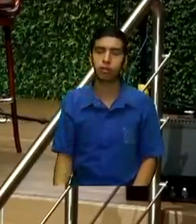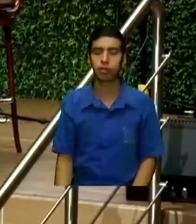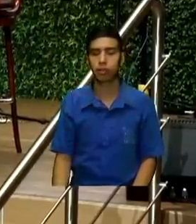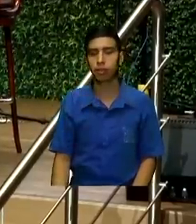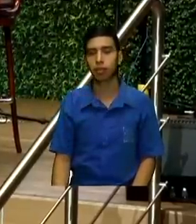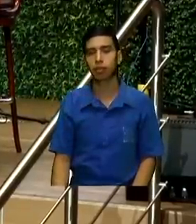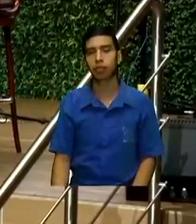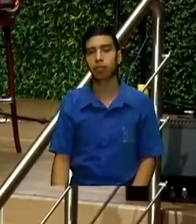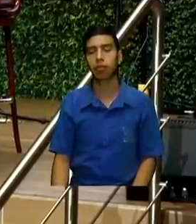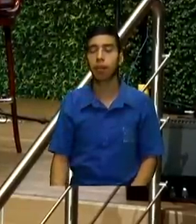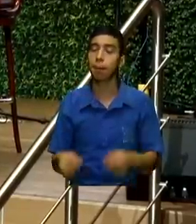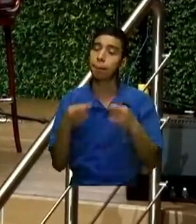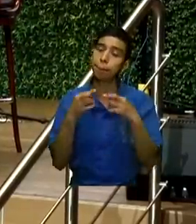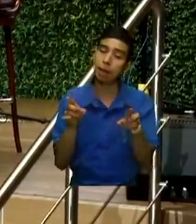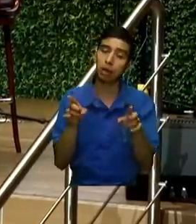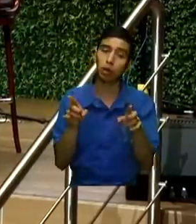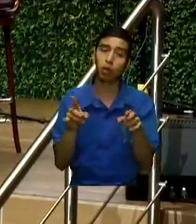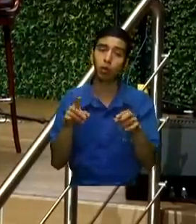Pero es de genética.